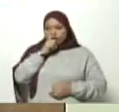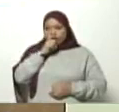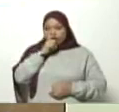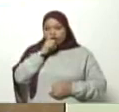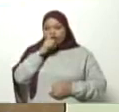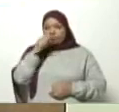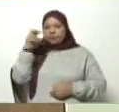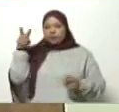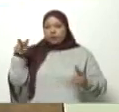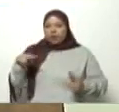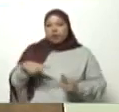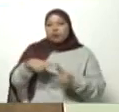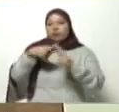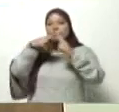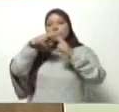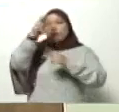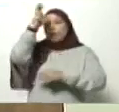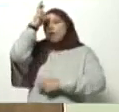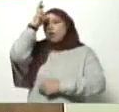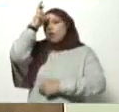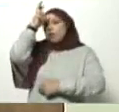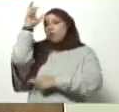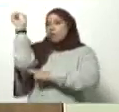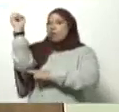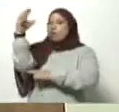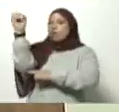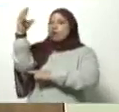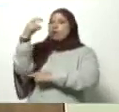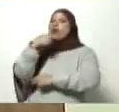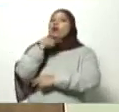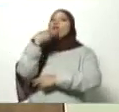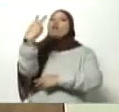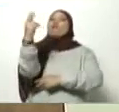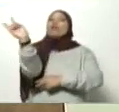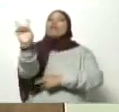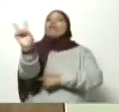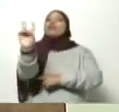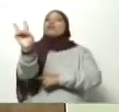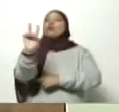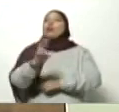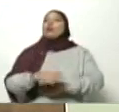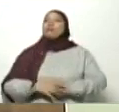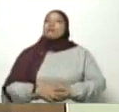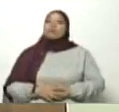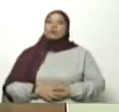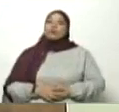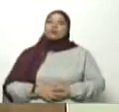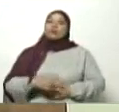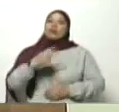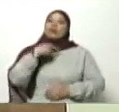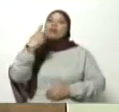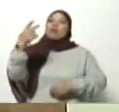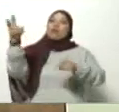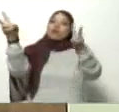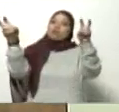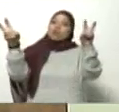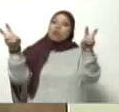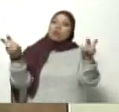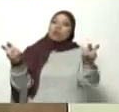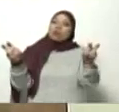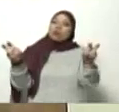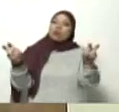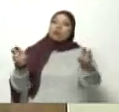en esas instancias, estas cumbres, es que se escuche la voz de Venezuela, una voz que no es nueva. Yo decía